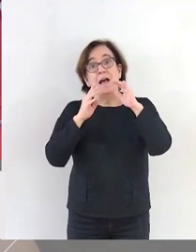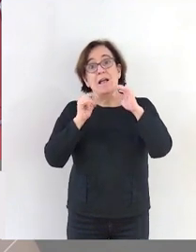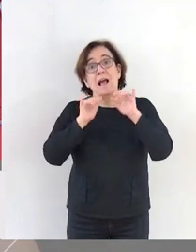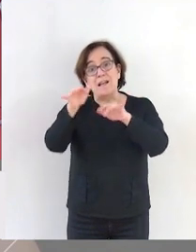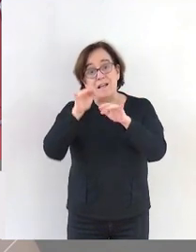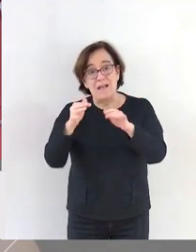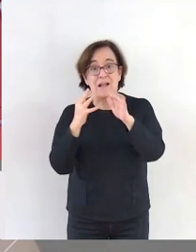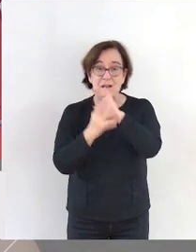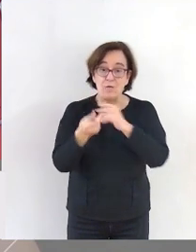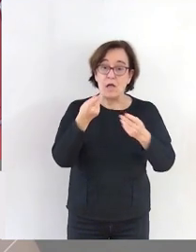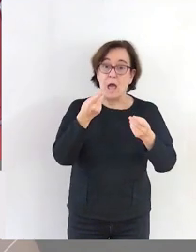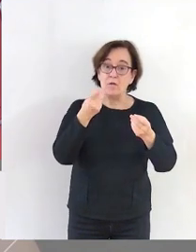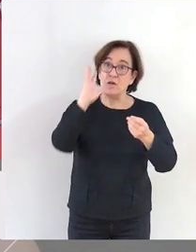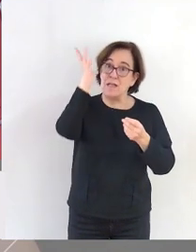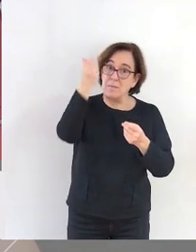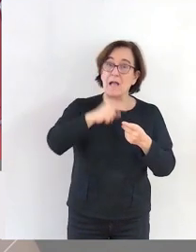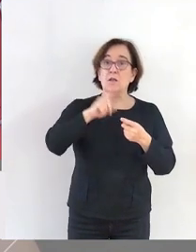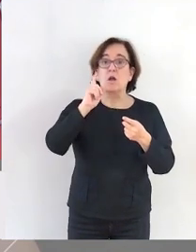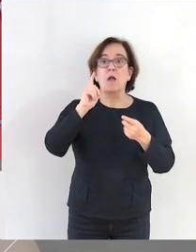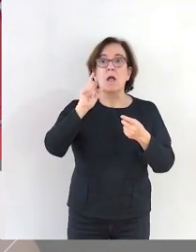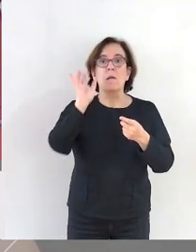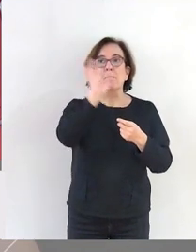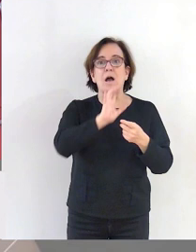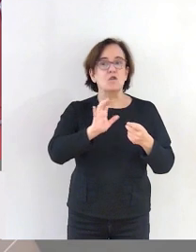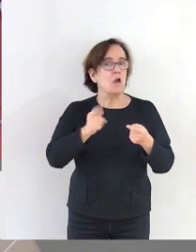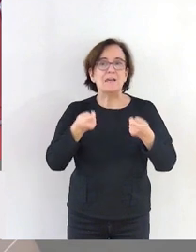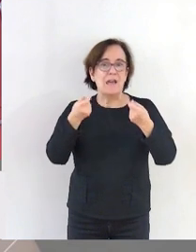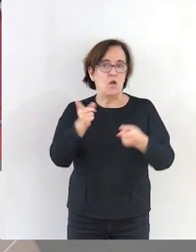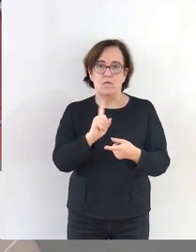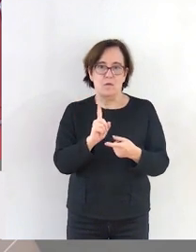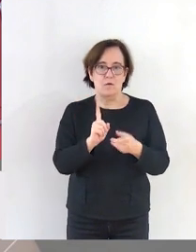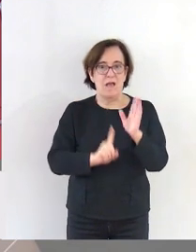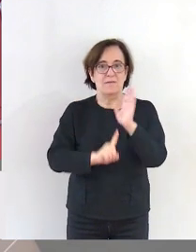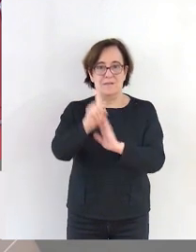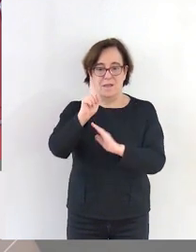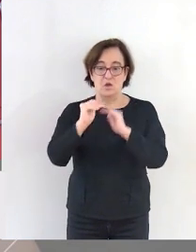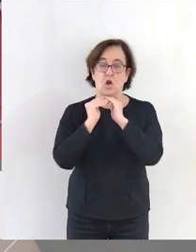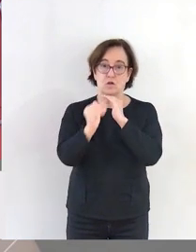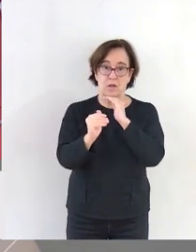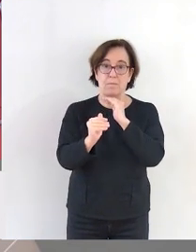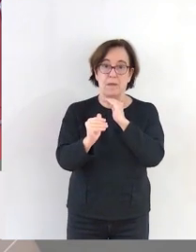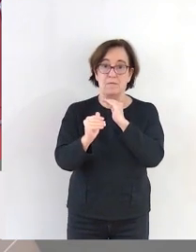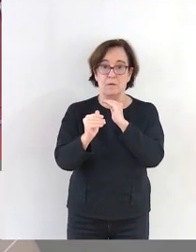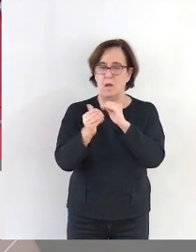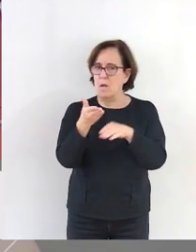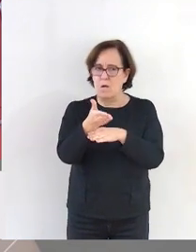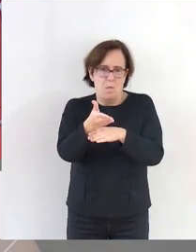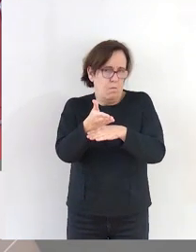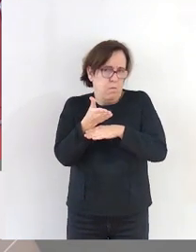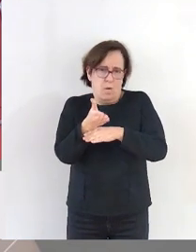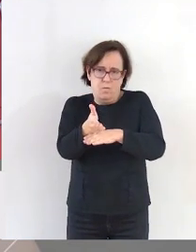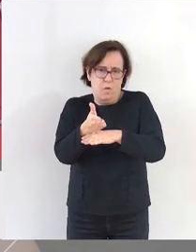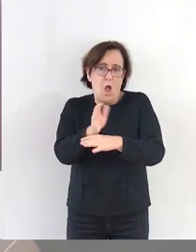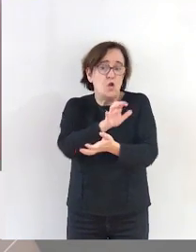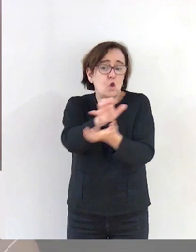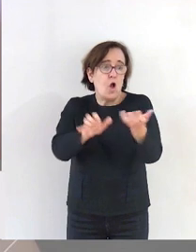climáticos y a los países que no están contribuyendo al desarrollo sostenible sino que lo están atacando por vía del